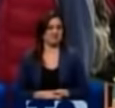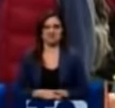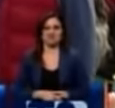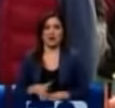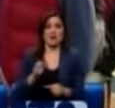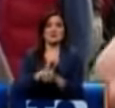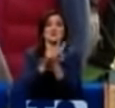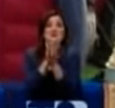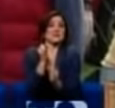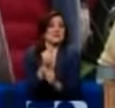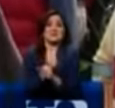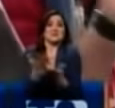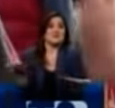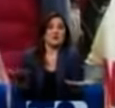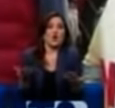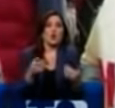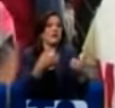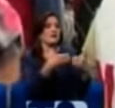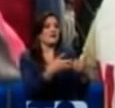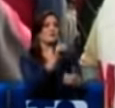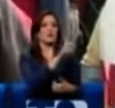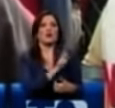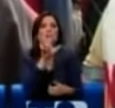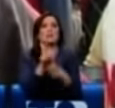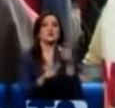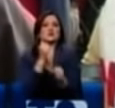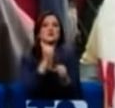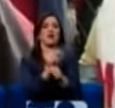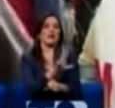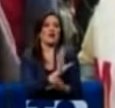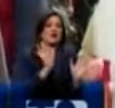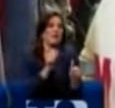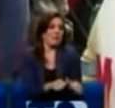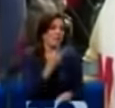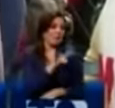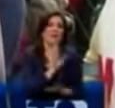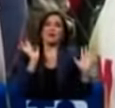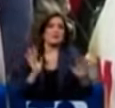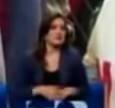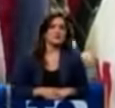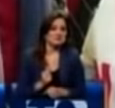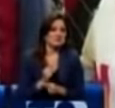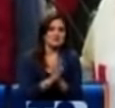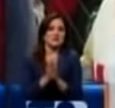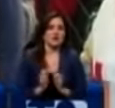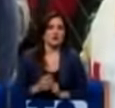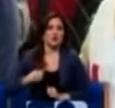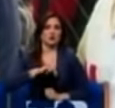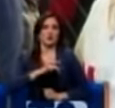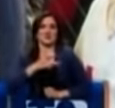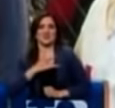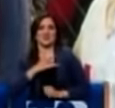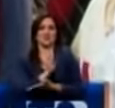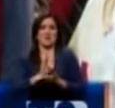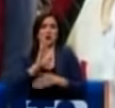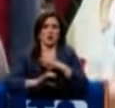absolutamente nada en Ofelia. Pusieron una tractomula para levantar con 3 trabajadores. Y segundo, por toda esa presión psicológica que está queriendo hacer